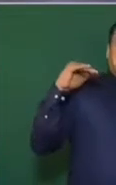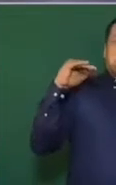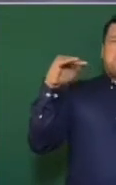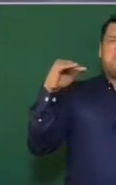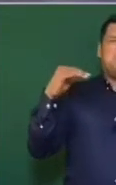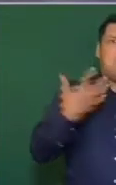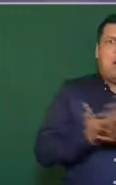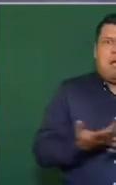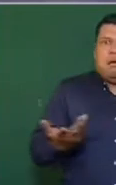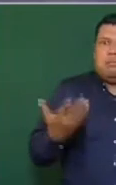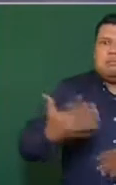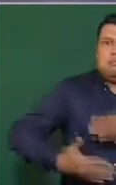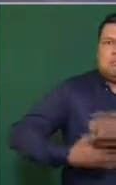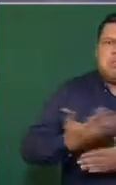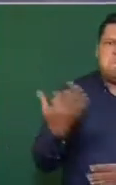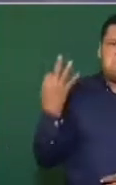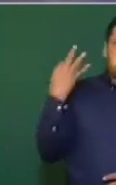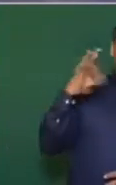traiciona